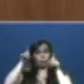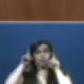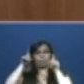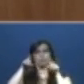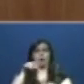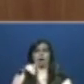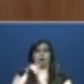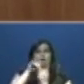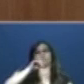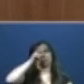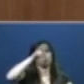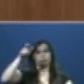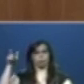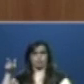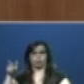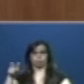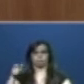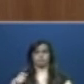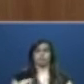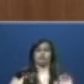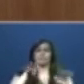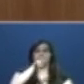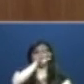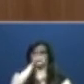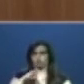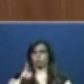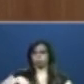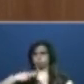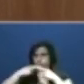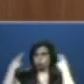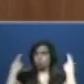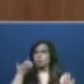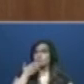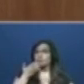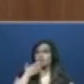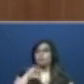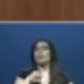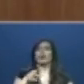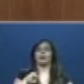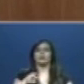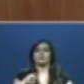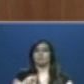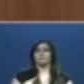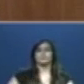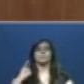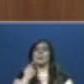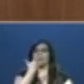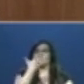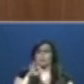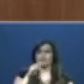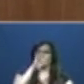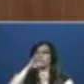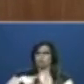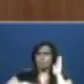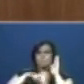el 92 por de los cuales son públicos entre ellos se encuentran más de dos tercios de todos los centros de infantil y